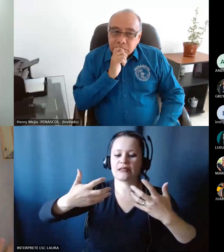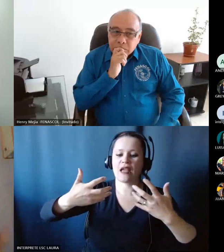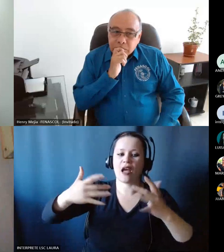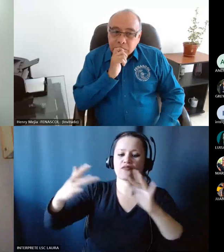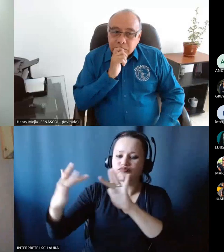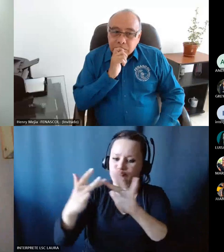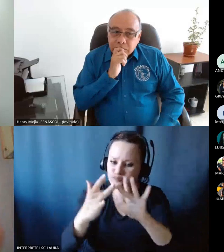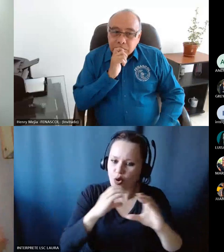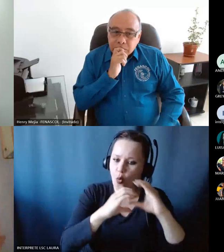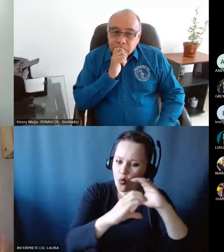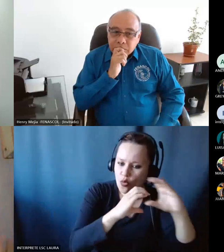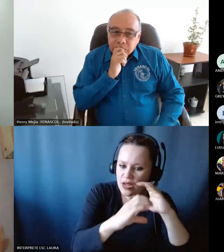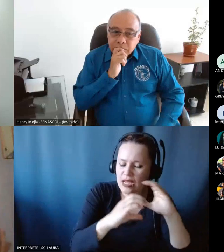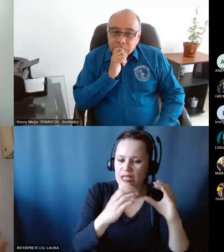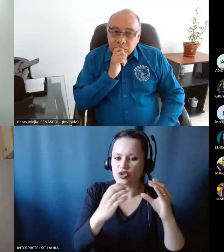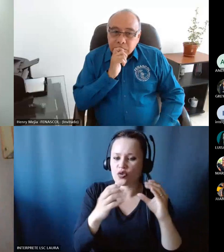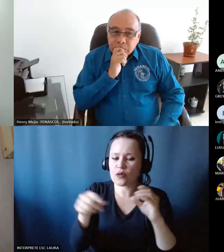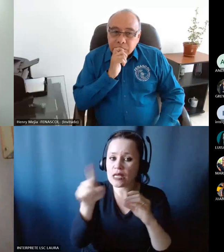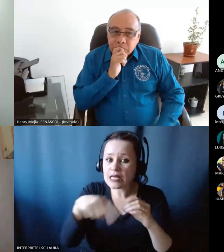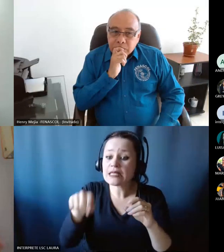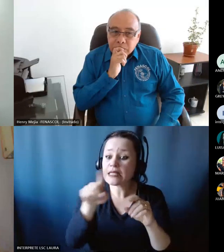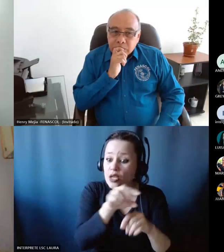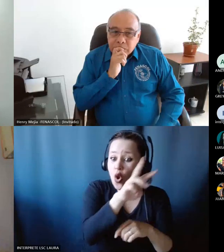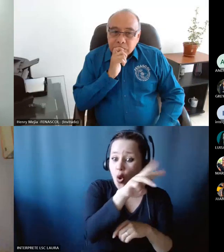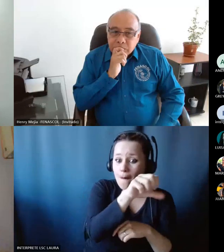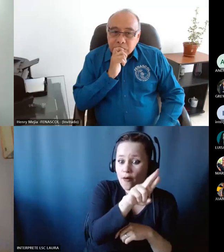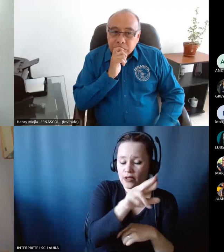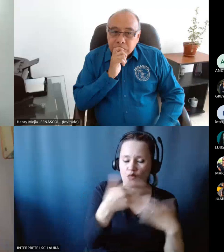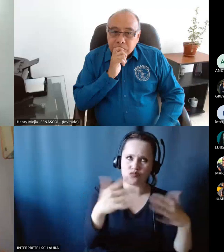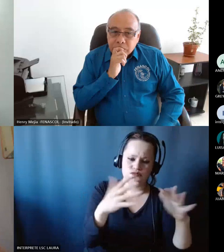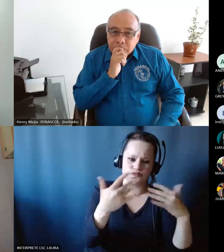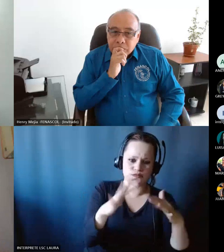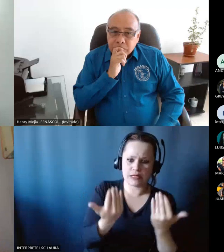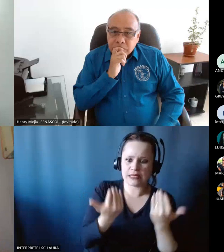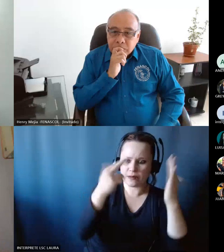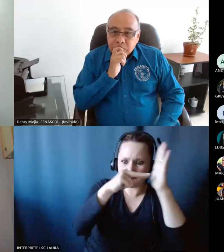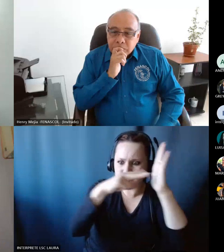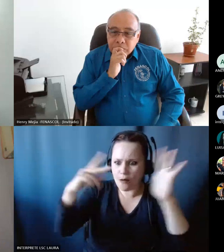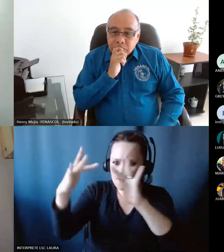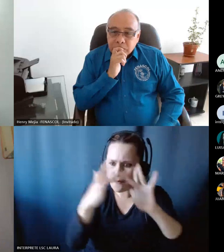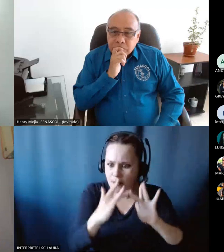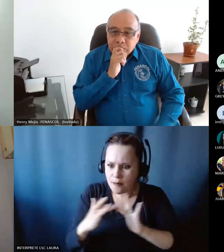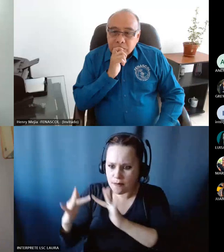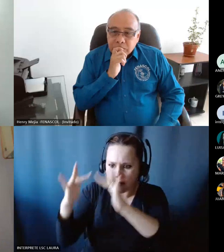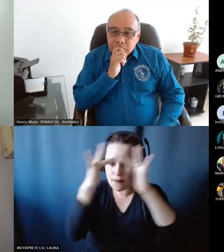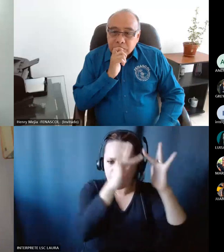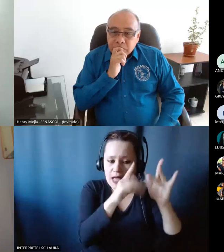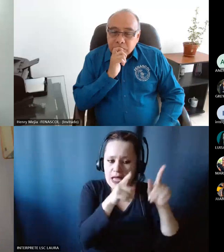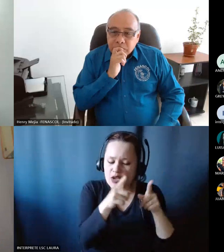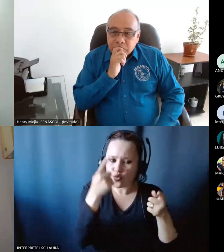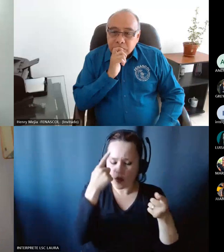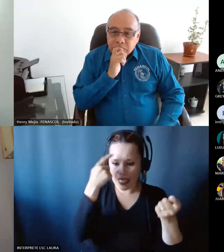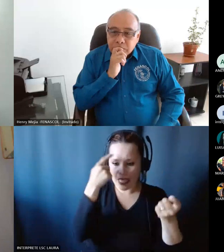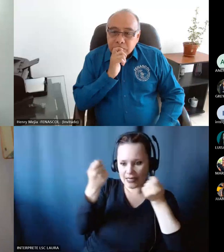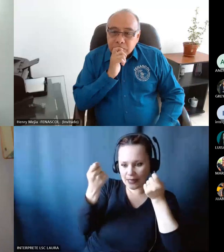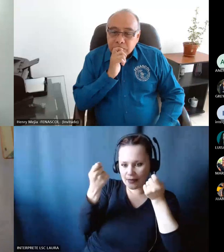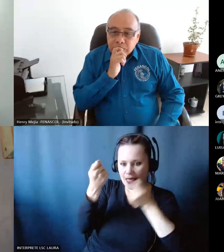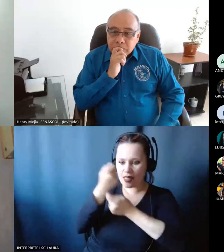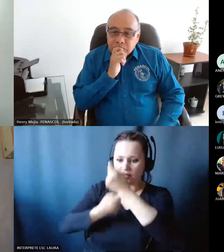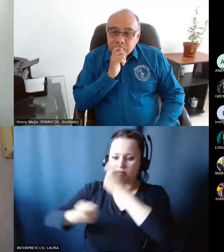telefónica que es un gran líder de la sostenibilidad en el mundo para que conecten su estrategia de negocio con su estrategia de